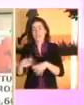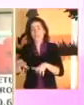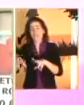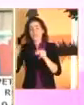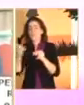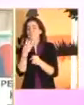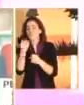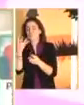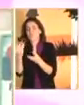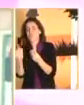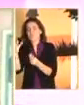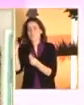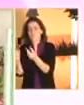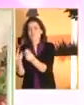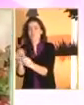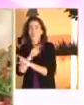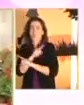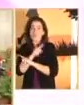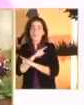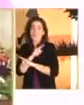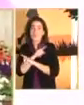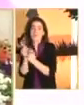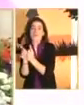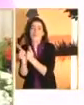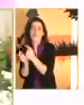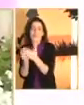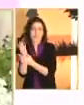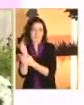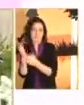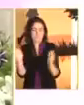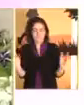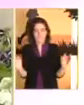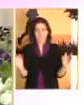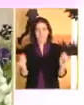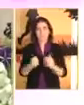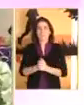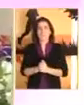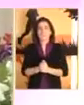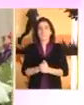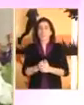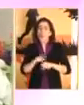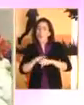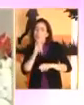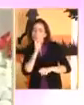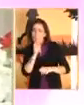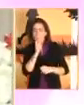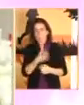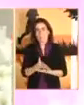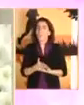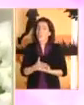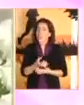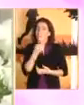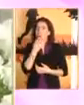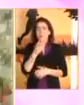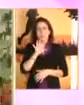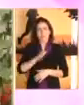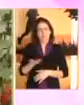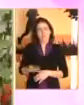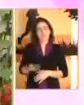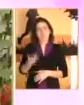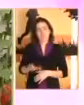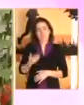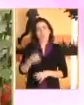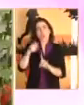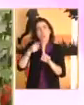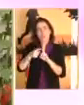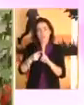han vuelto cortos ya en el mes de noviembre. ¿Qué características tiene? Bueno, es una planta muy interesante para hacer parterres y para hacer